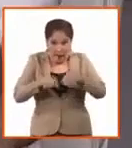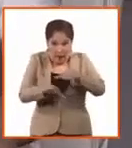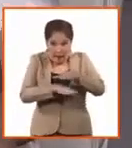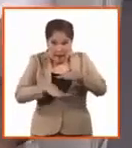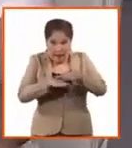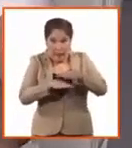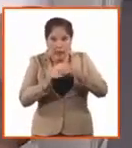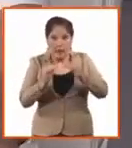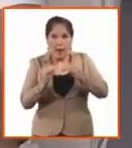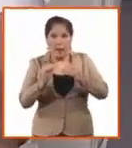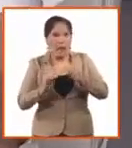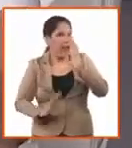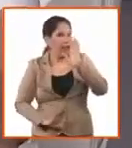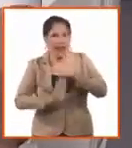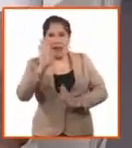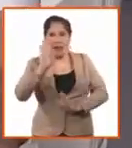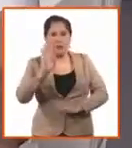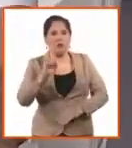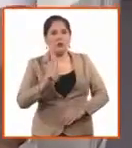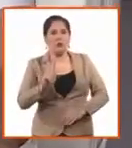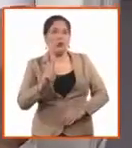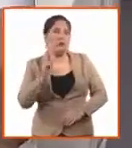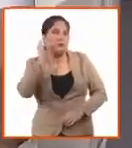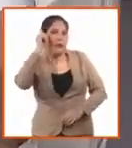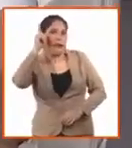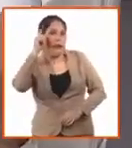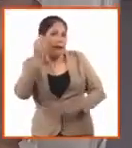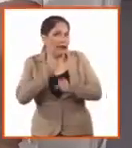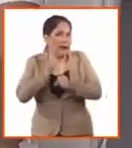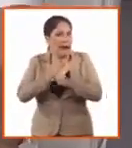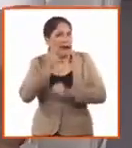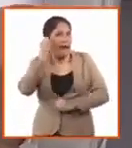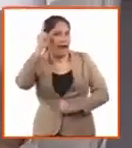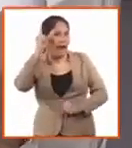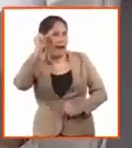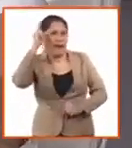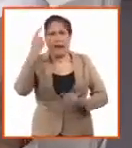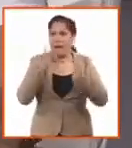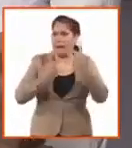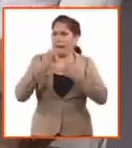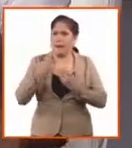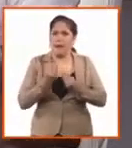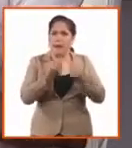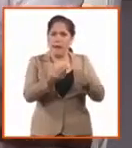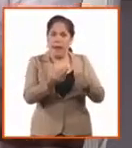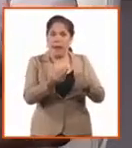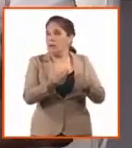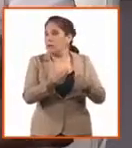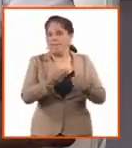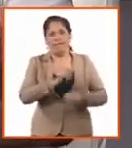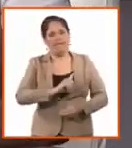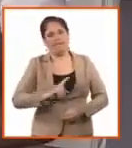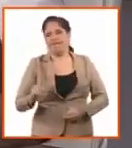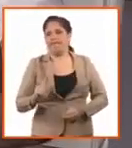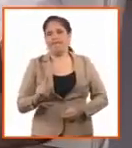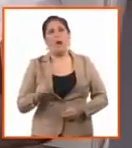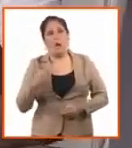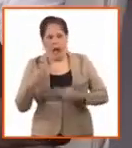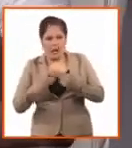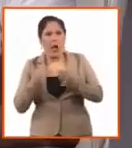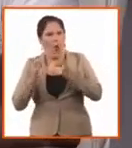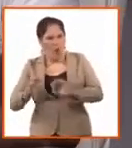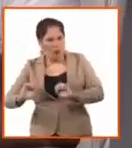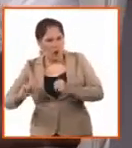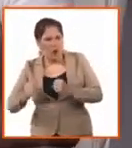y sencillas cosas que a la gente se le ocurría creadoramente porque queremos apostar queremos hacer más y vamos a hacerlo de esta manera y